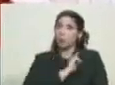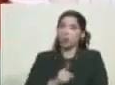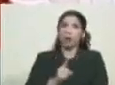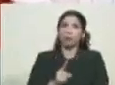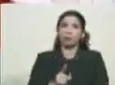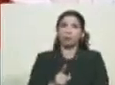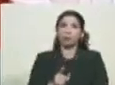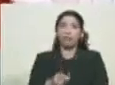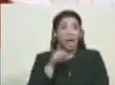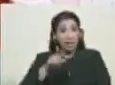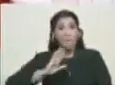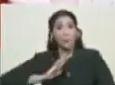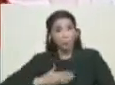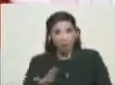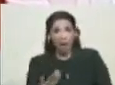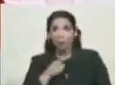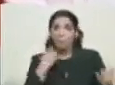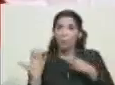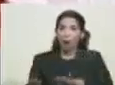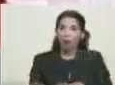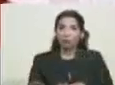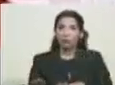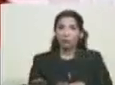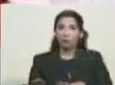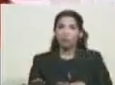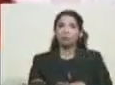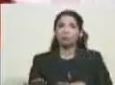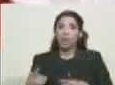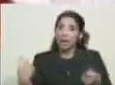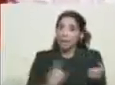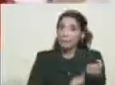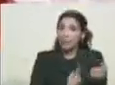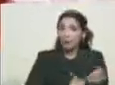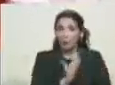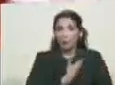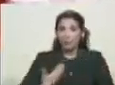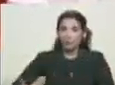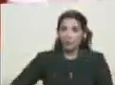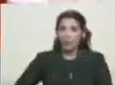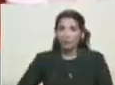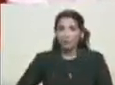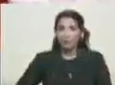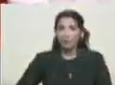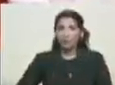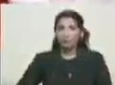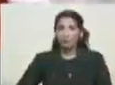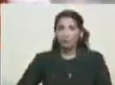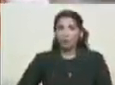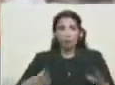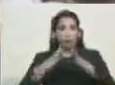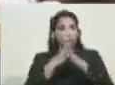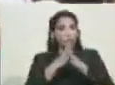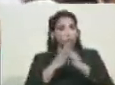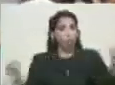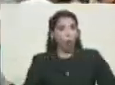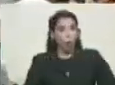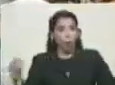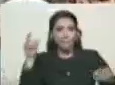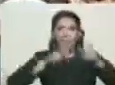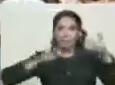ahí pudieron haber muerto, además del hermano presidente, casi todas las cabezas de los poderes de este